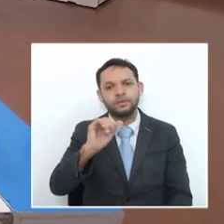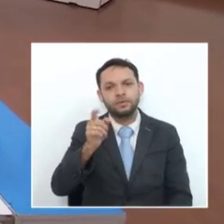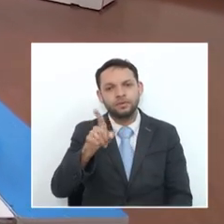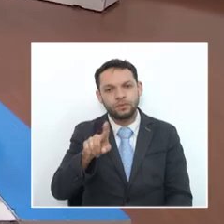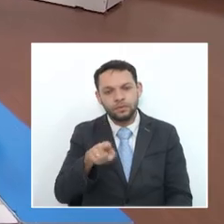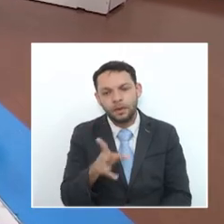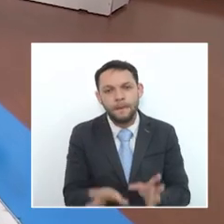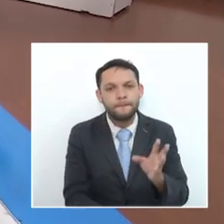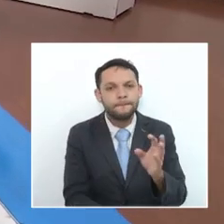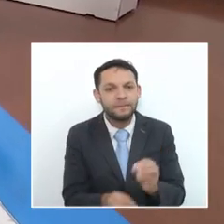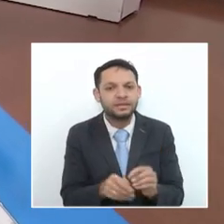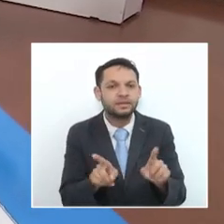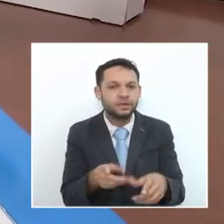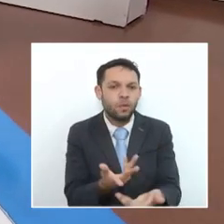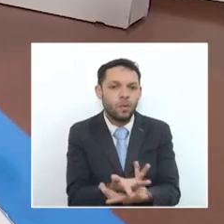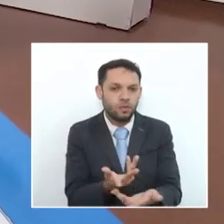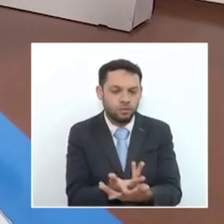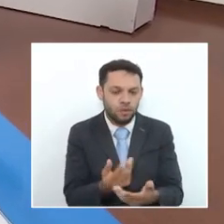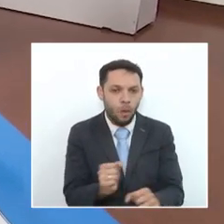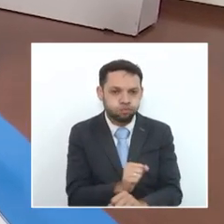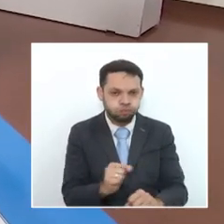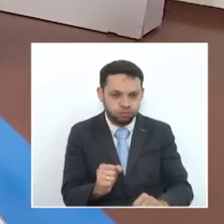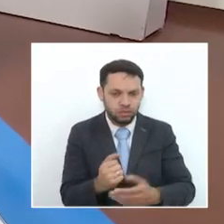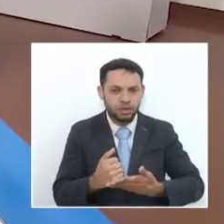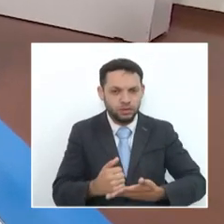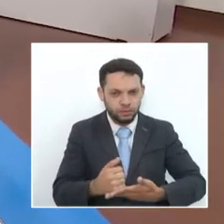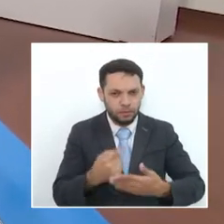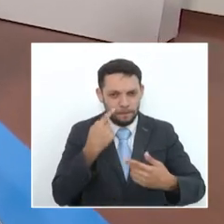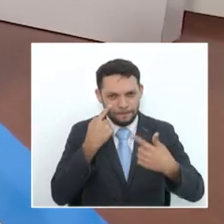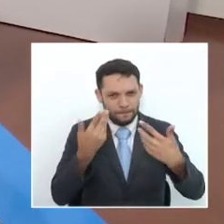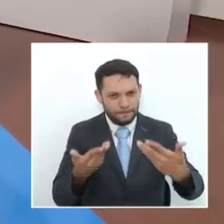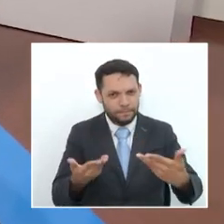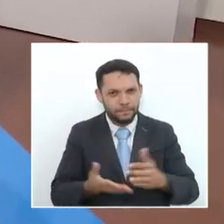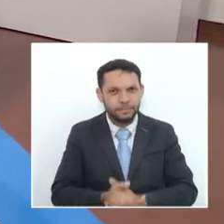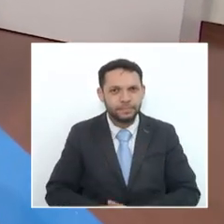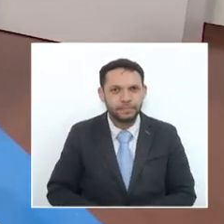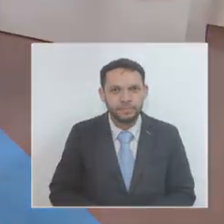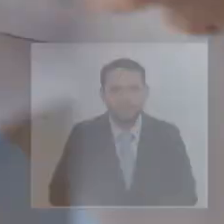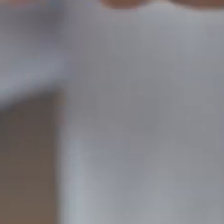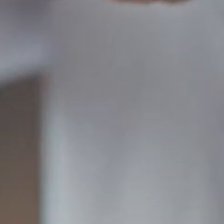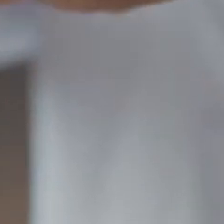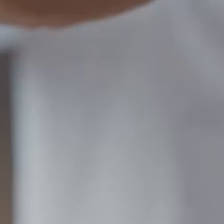contra la obesidad. A continuación aquí en Conexión Vital.